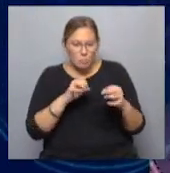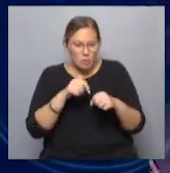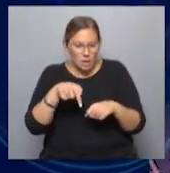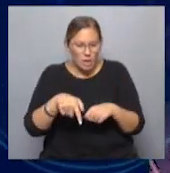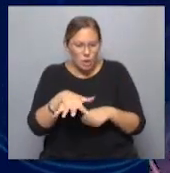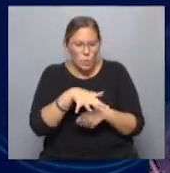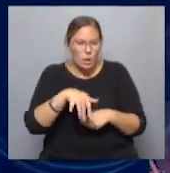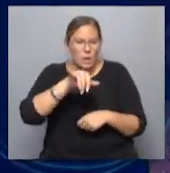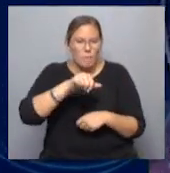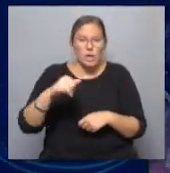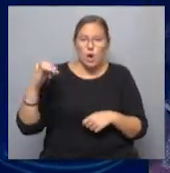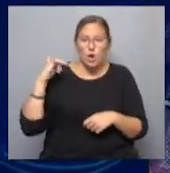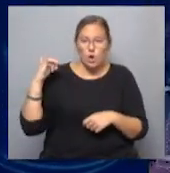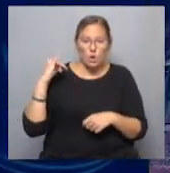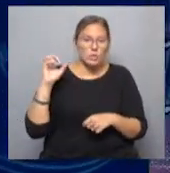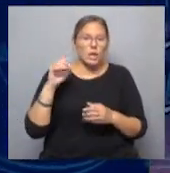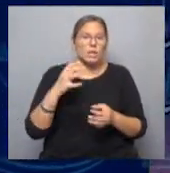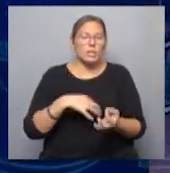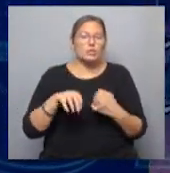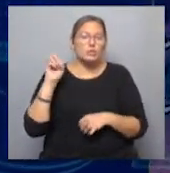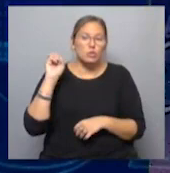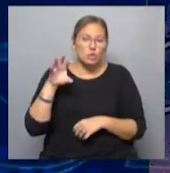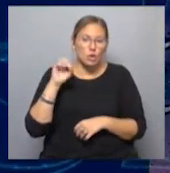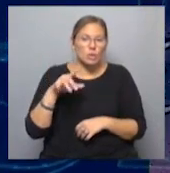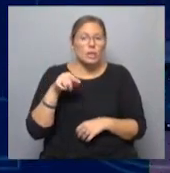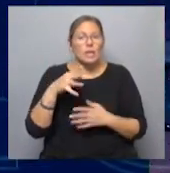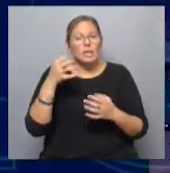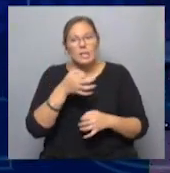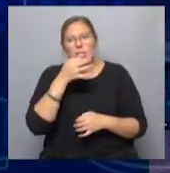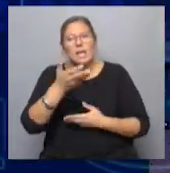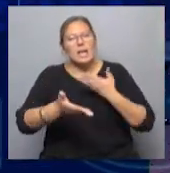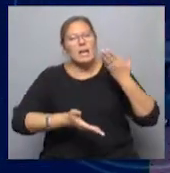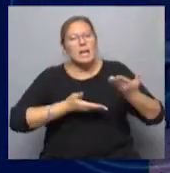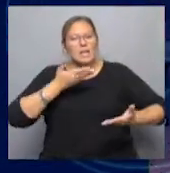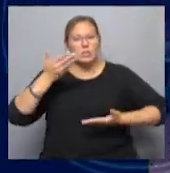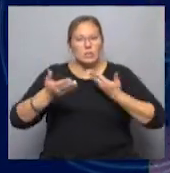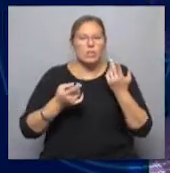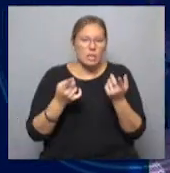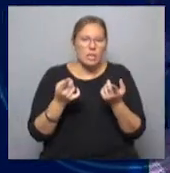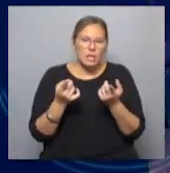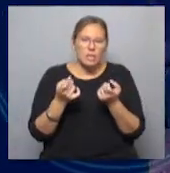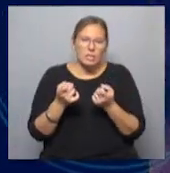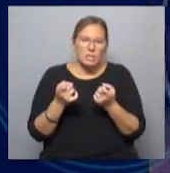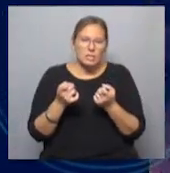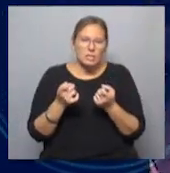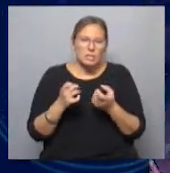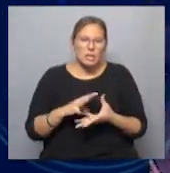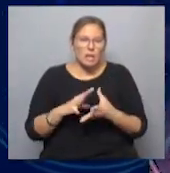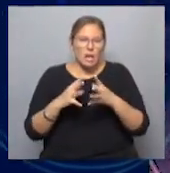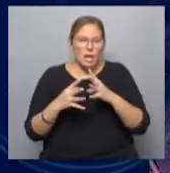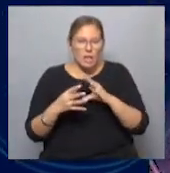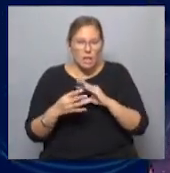estos lugares, a Colonia y al Sodre, eso quiere decir que las canciones que requieran un poquito de movilidad a nivel de